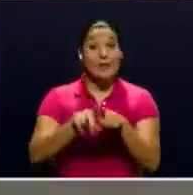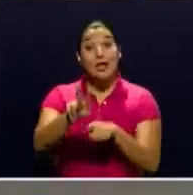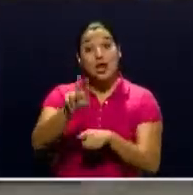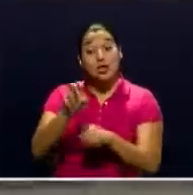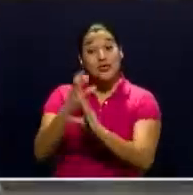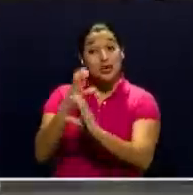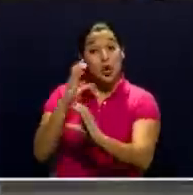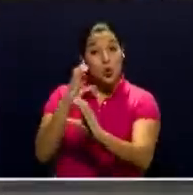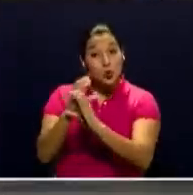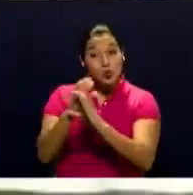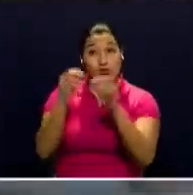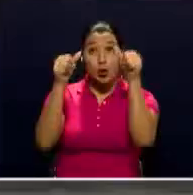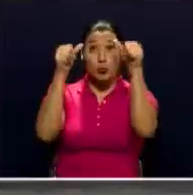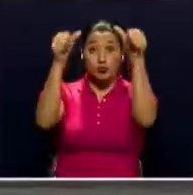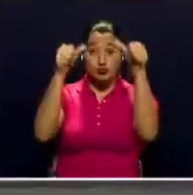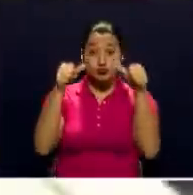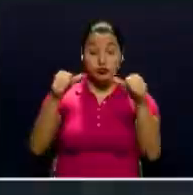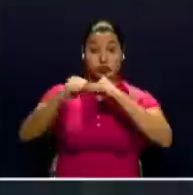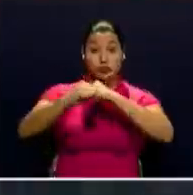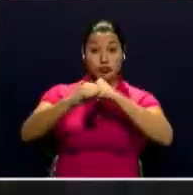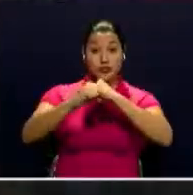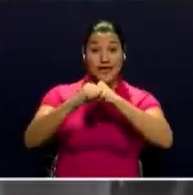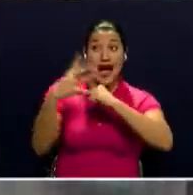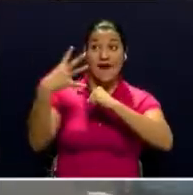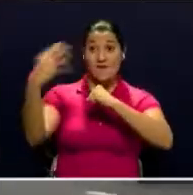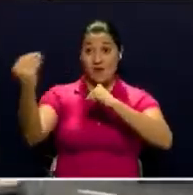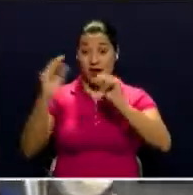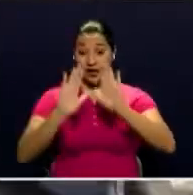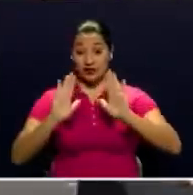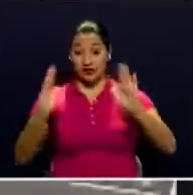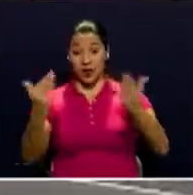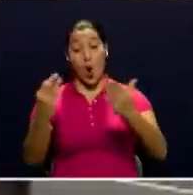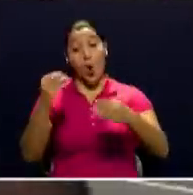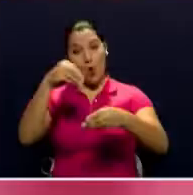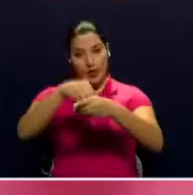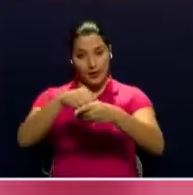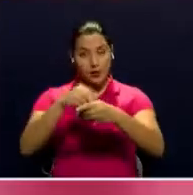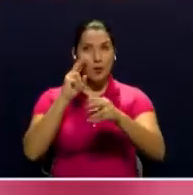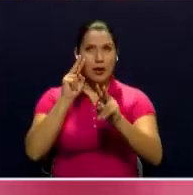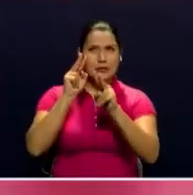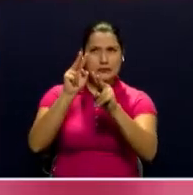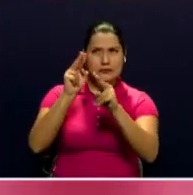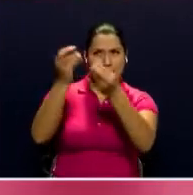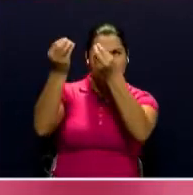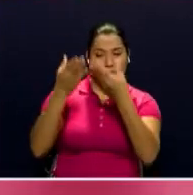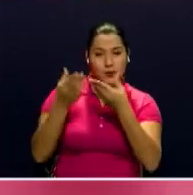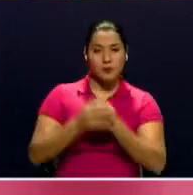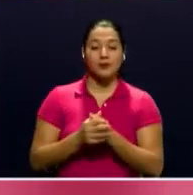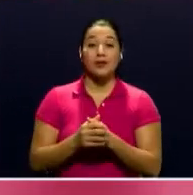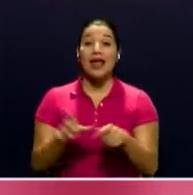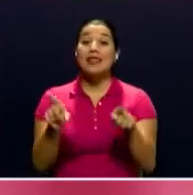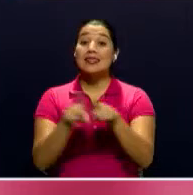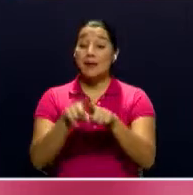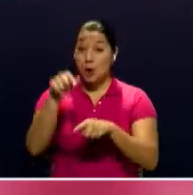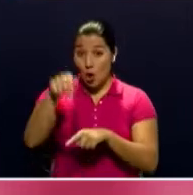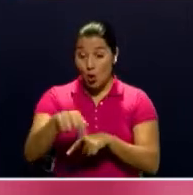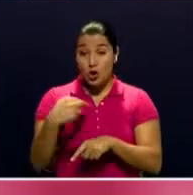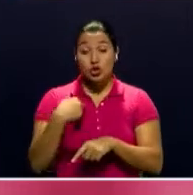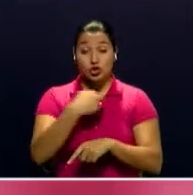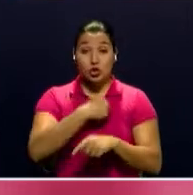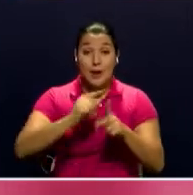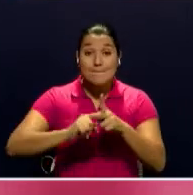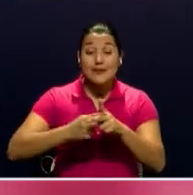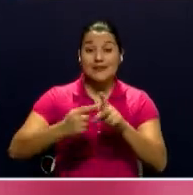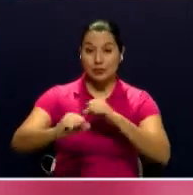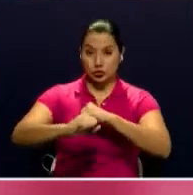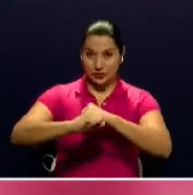llevarán publicidad externa e interna para informar a los usuarios y prevenir el contagio. Hoy además también implementamos una campaña